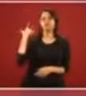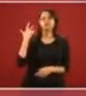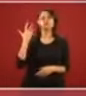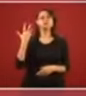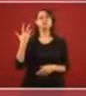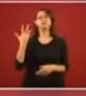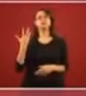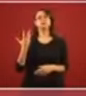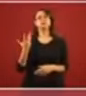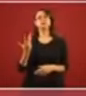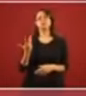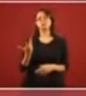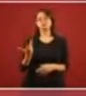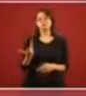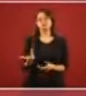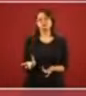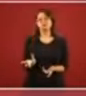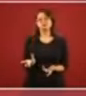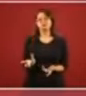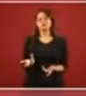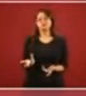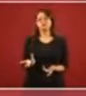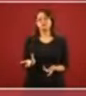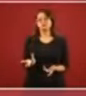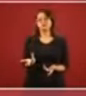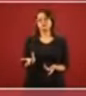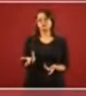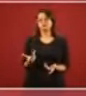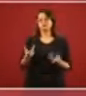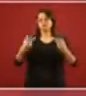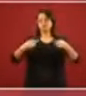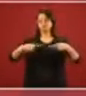trataba de manera inhumana